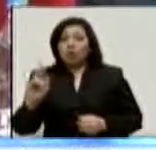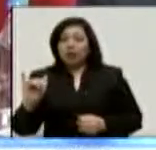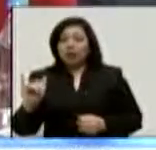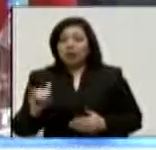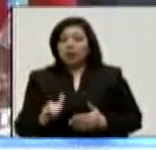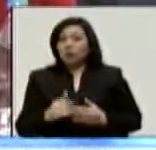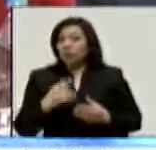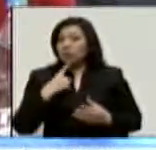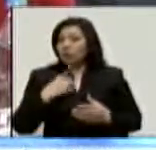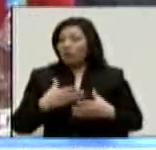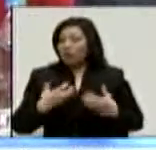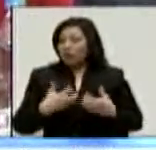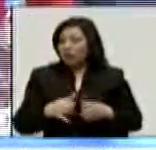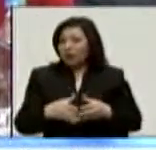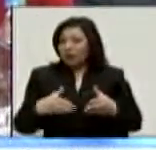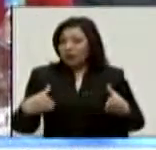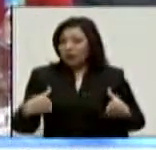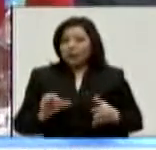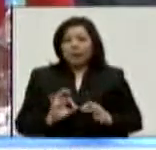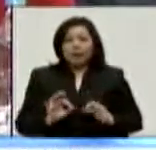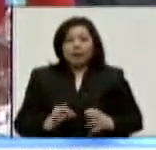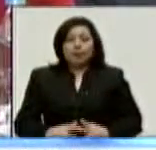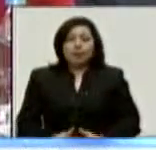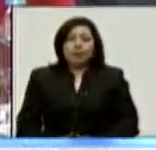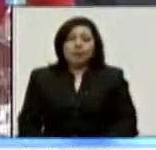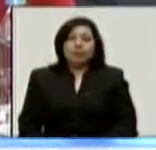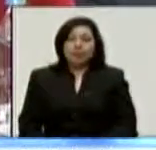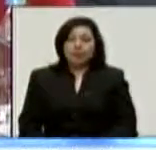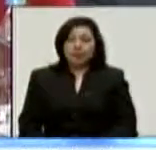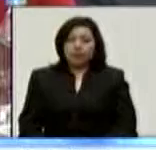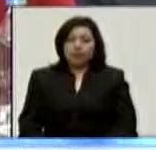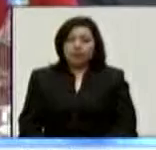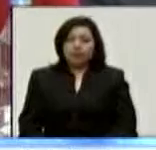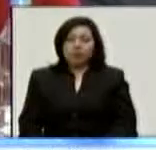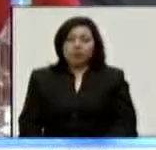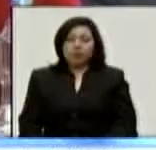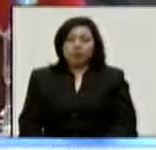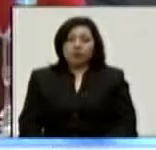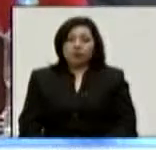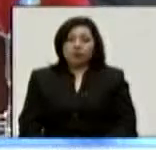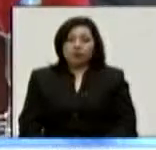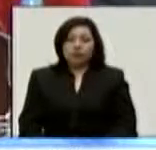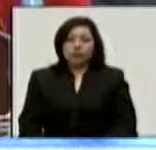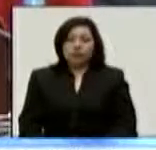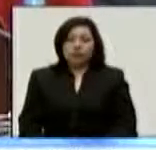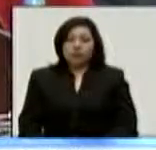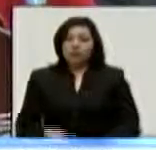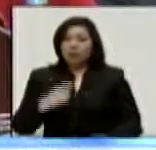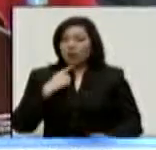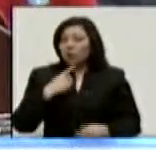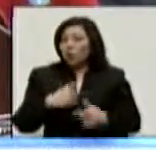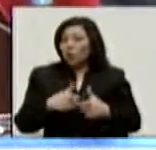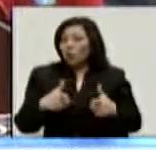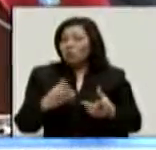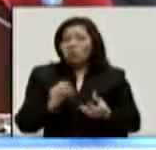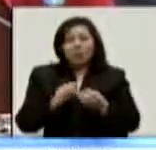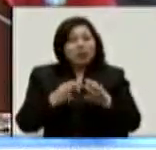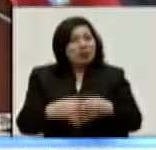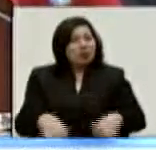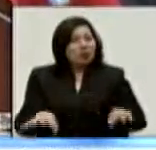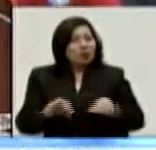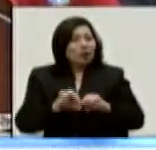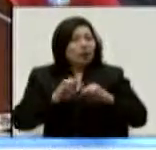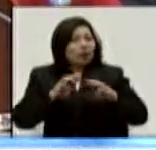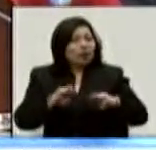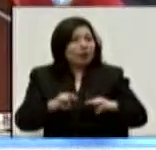es una empresa grande, pero tampoco es un grifo. Eso es lo que tengo que decir, señores. Bakú, por si acaso, es un sitio muy importante, a orillas